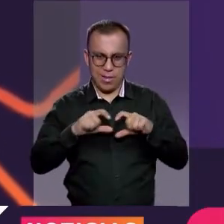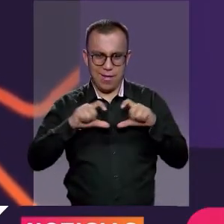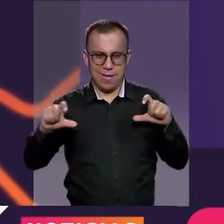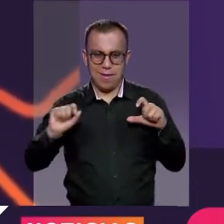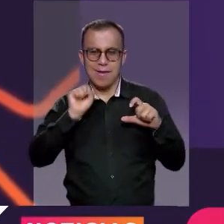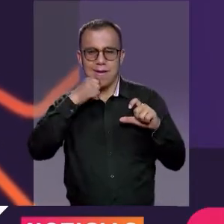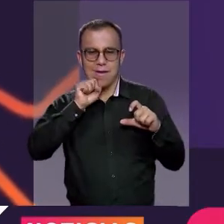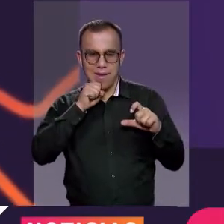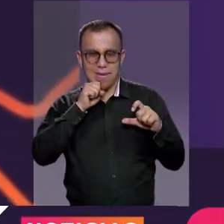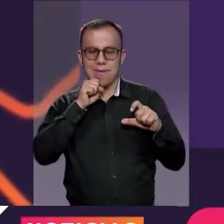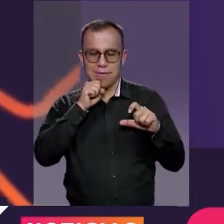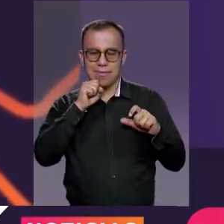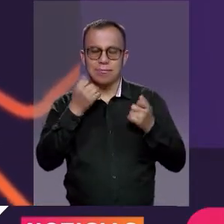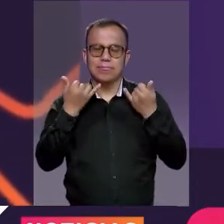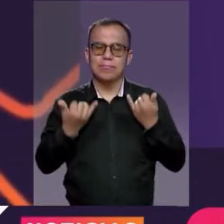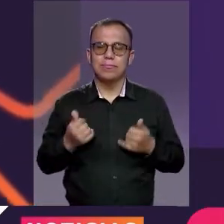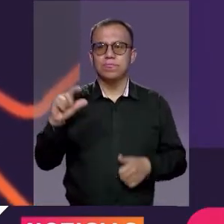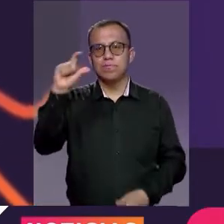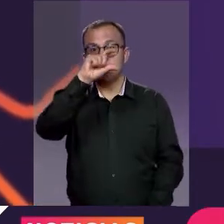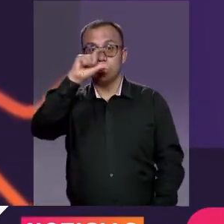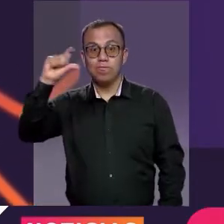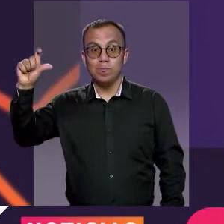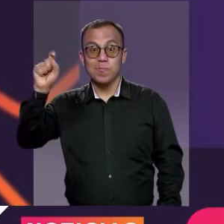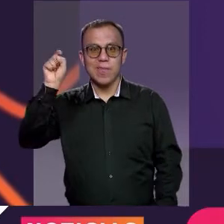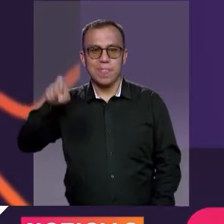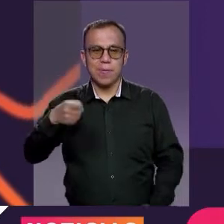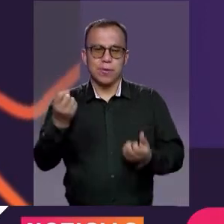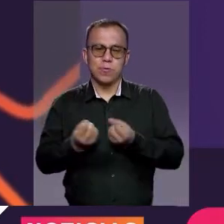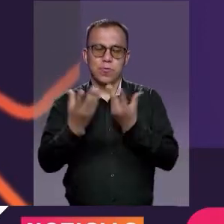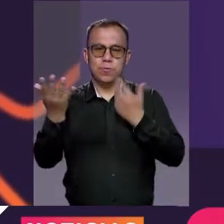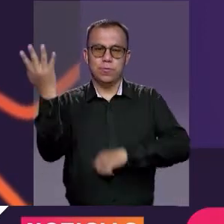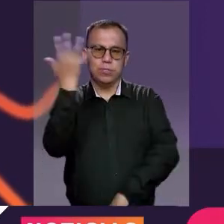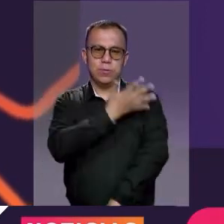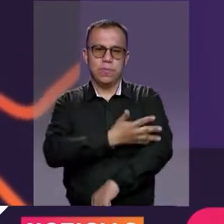8.275.442 habitantes que tiene Bogotá, deben ser inmunizadas